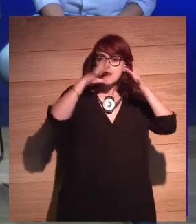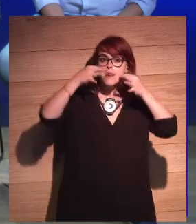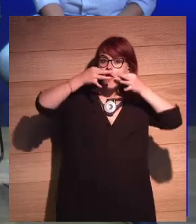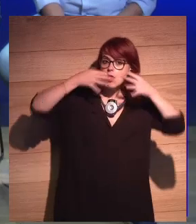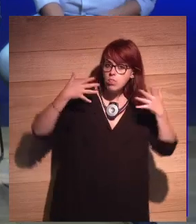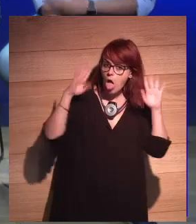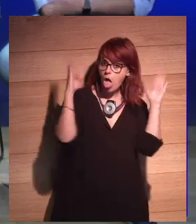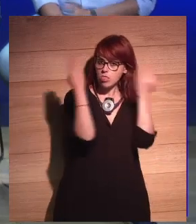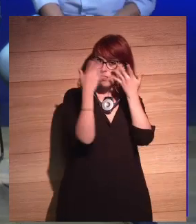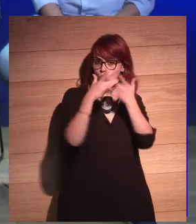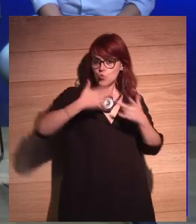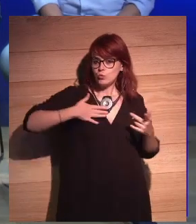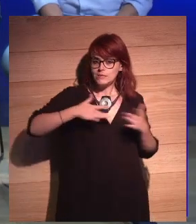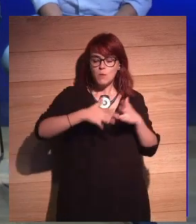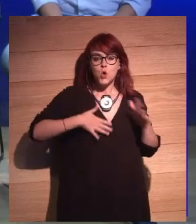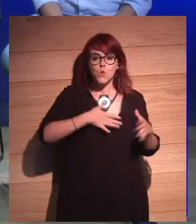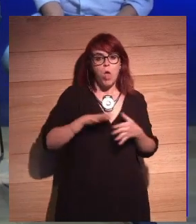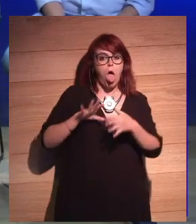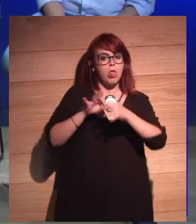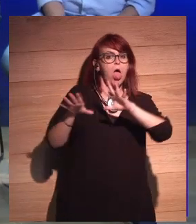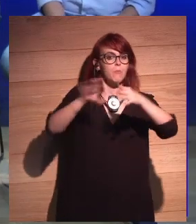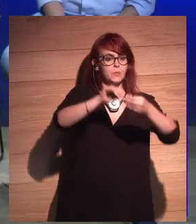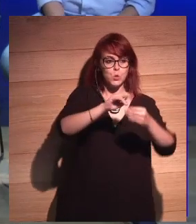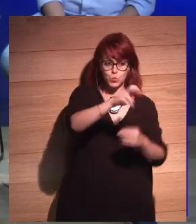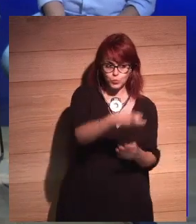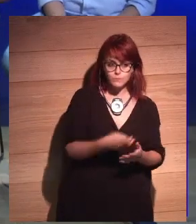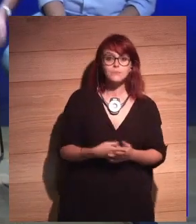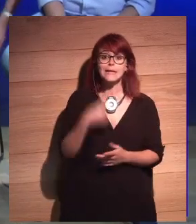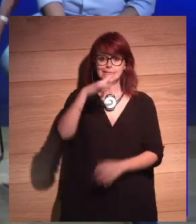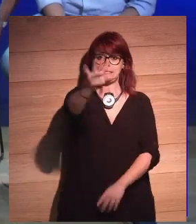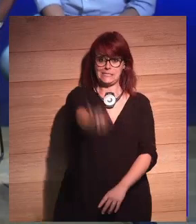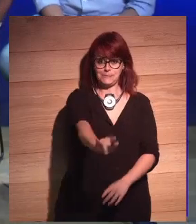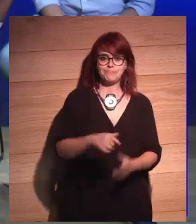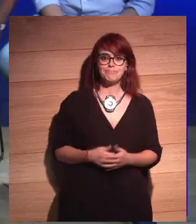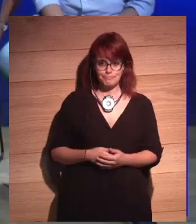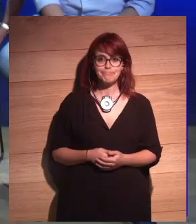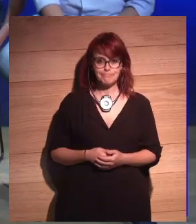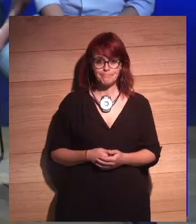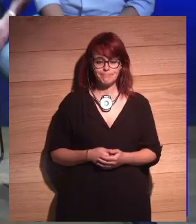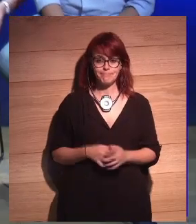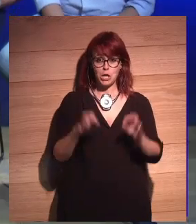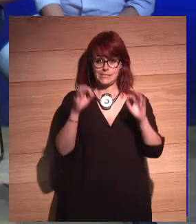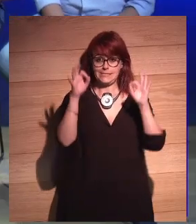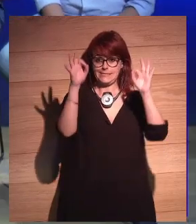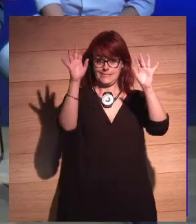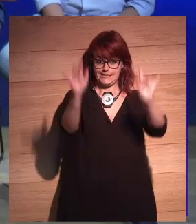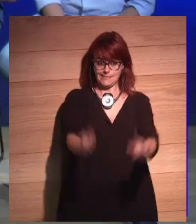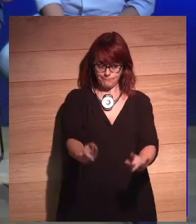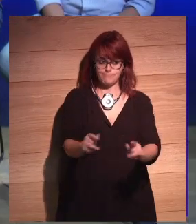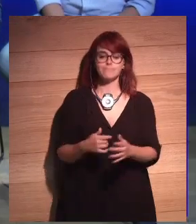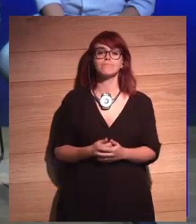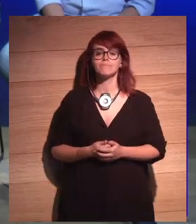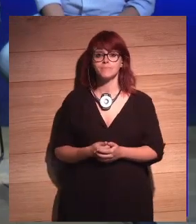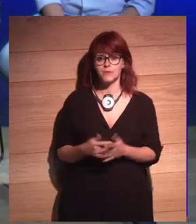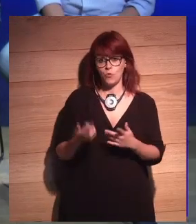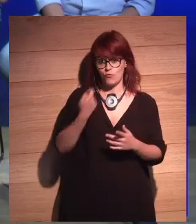de acomodarnos a la realidad de otros. Yes. The answer is yes. Okay. Bueno, lo hago